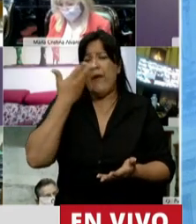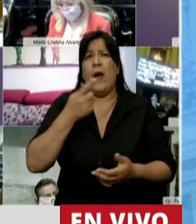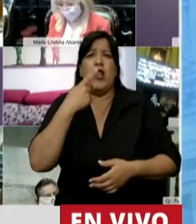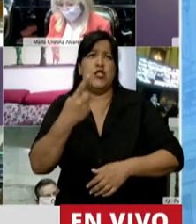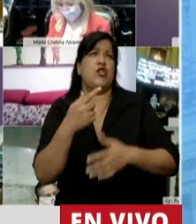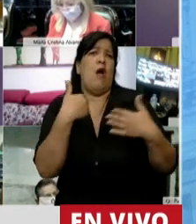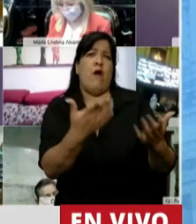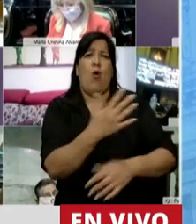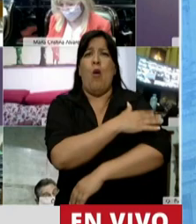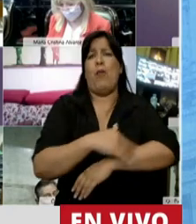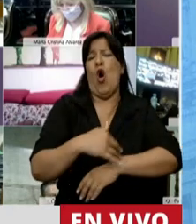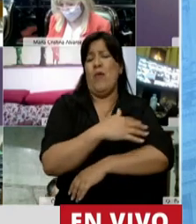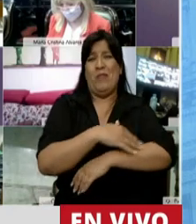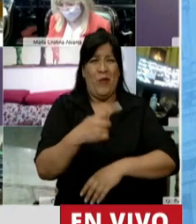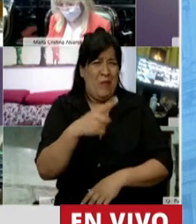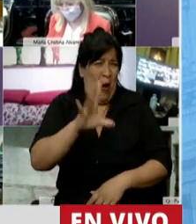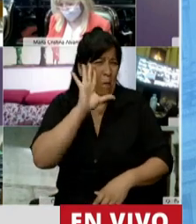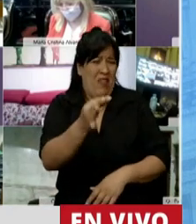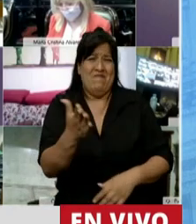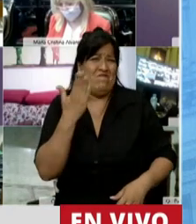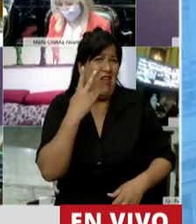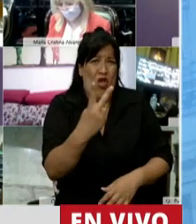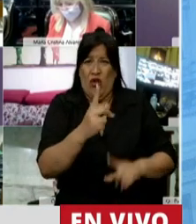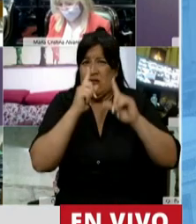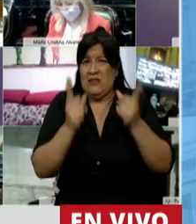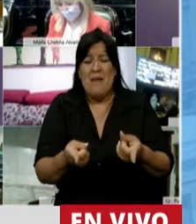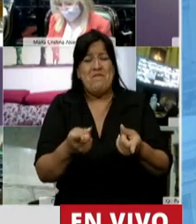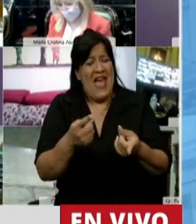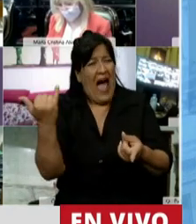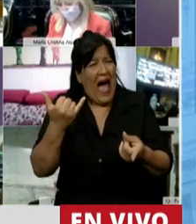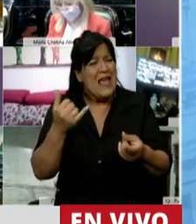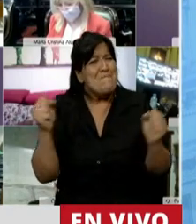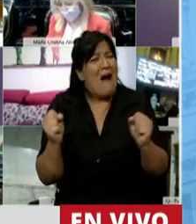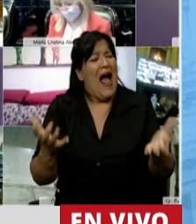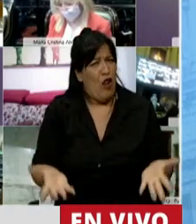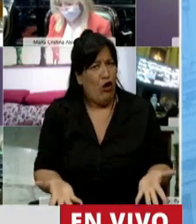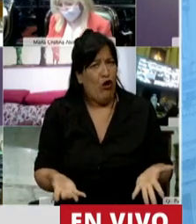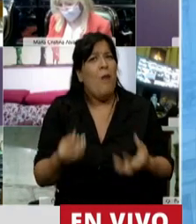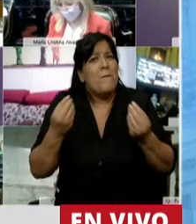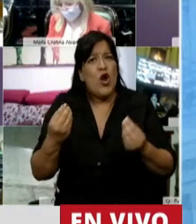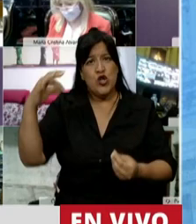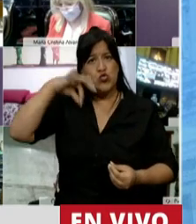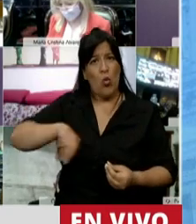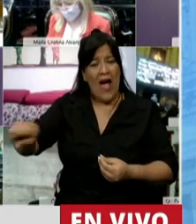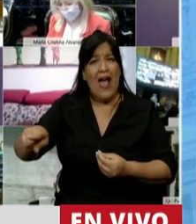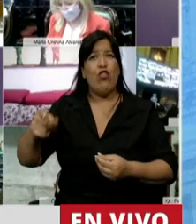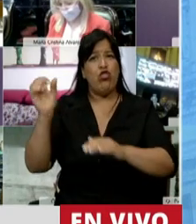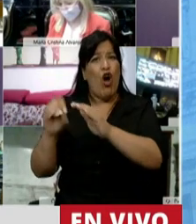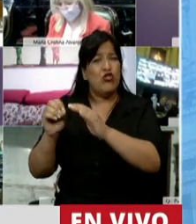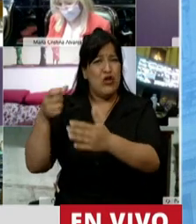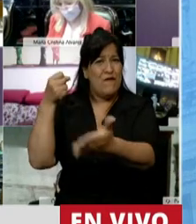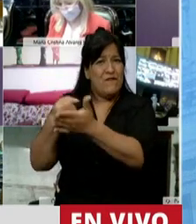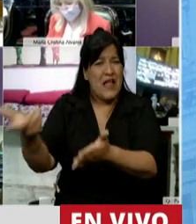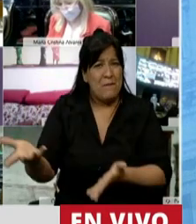pobres, con hipocresía y hasta con maldad en el fondo, porque lo hacen con sueldos depositados a fin de